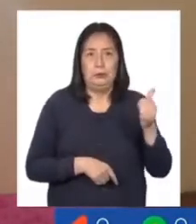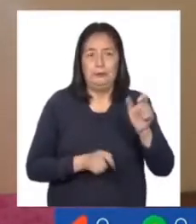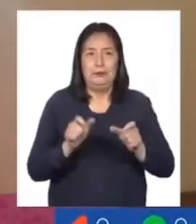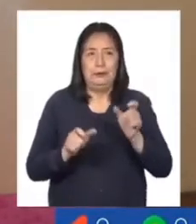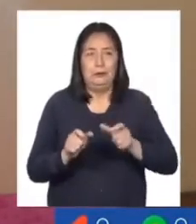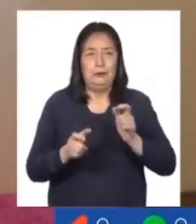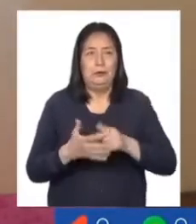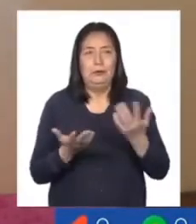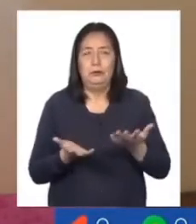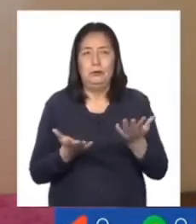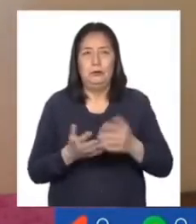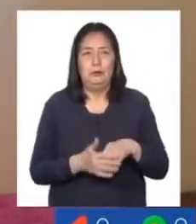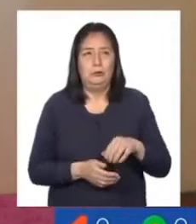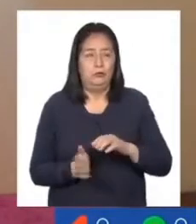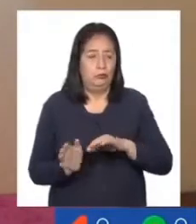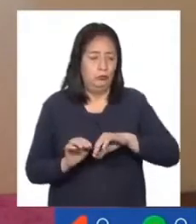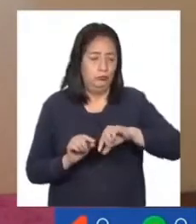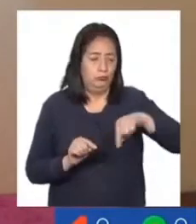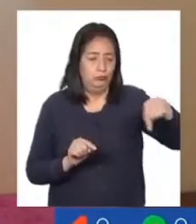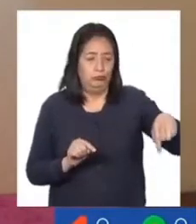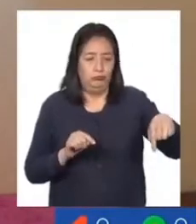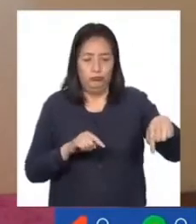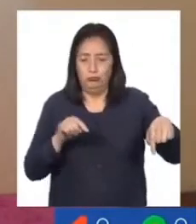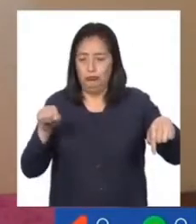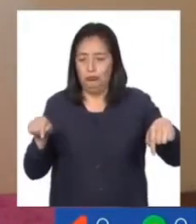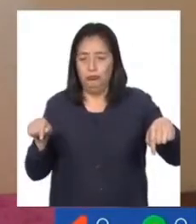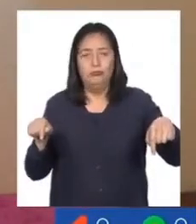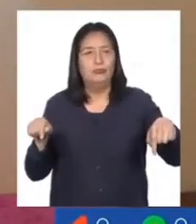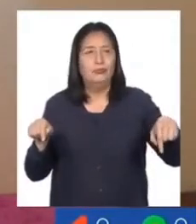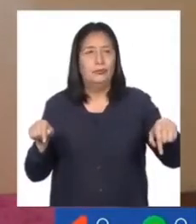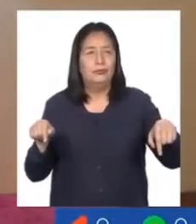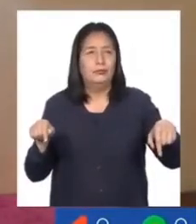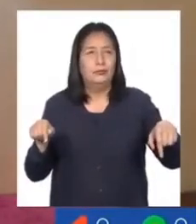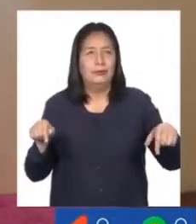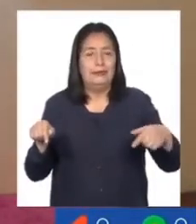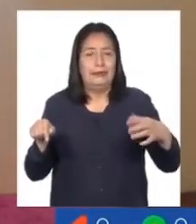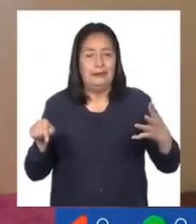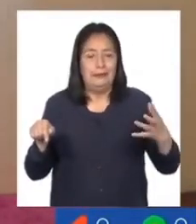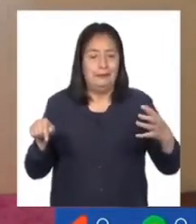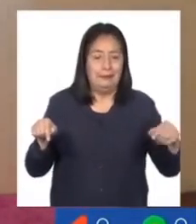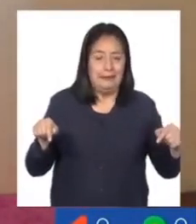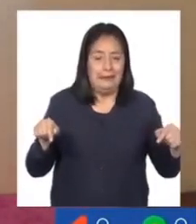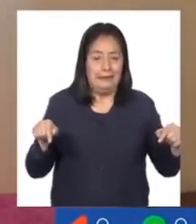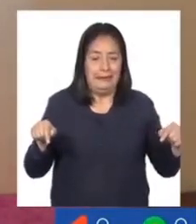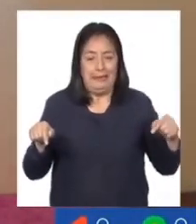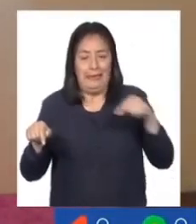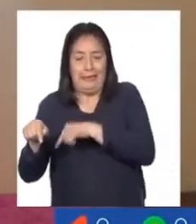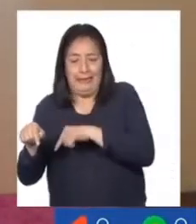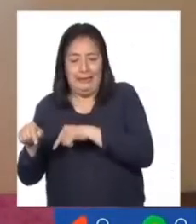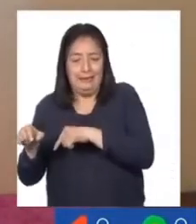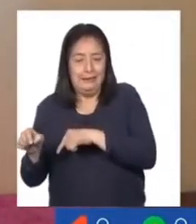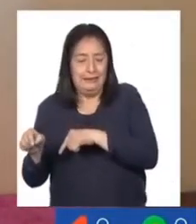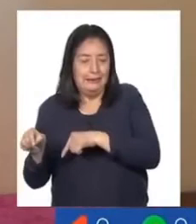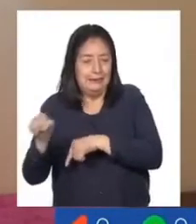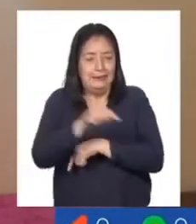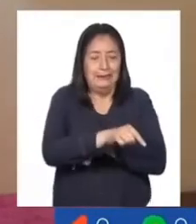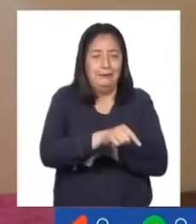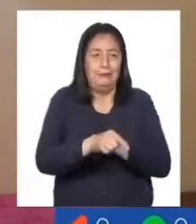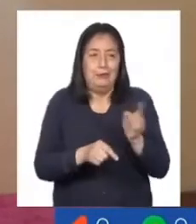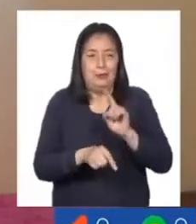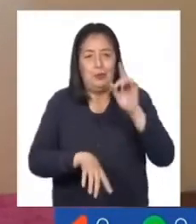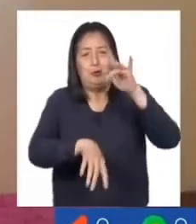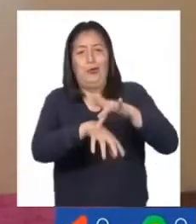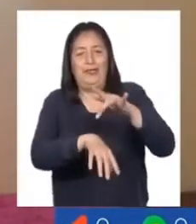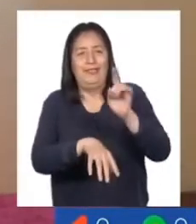participantes se van a colocar en un extremo. Y ellos van a intentar pasar al otro extremo, evitando